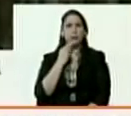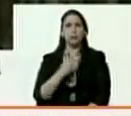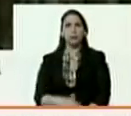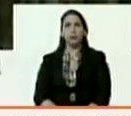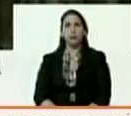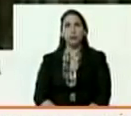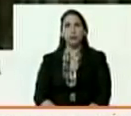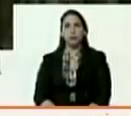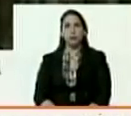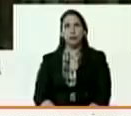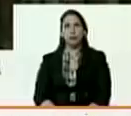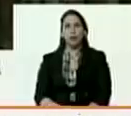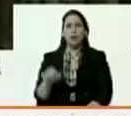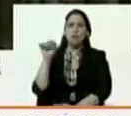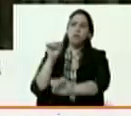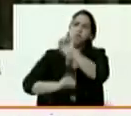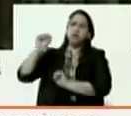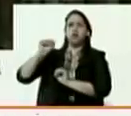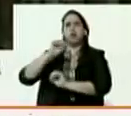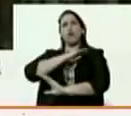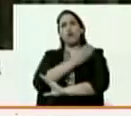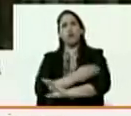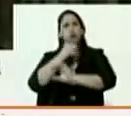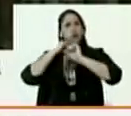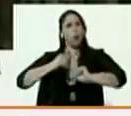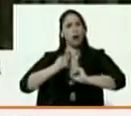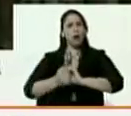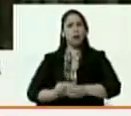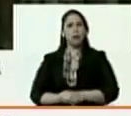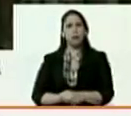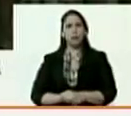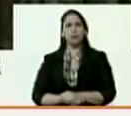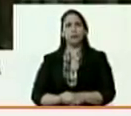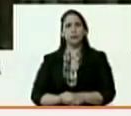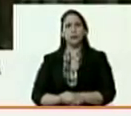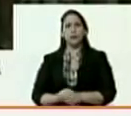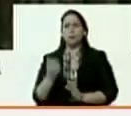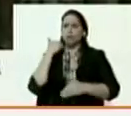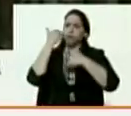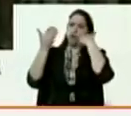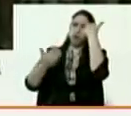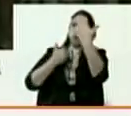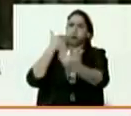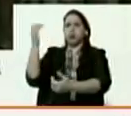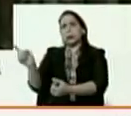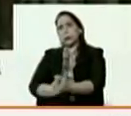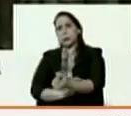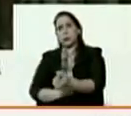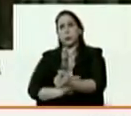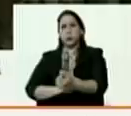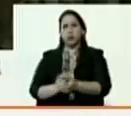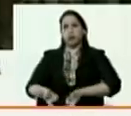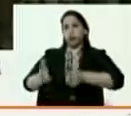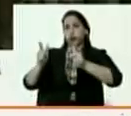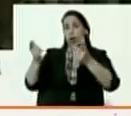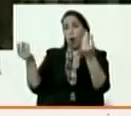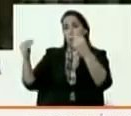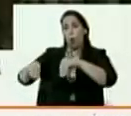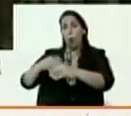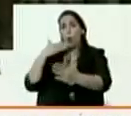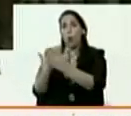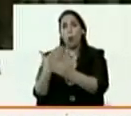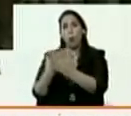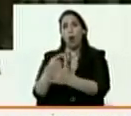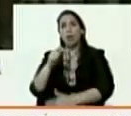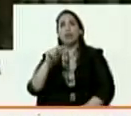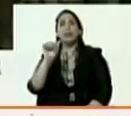Bolivariana rechaza categóricamente la espuria e irrita activación del Tratado Interamericano